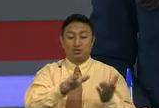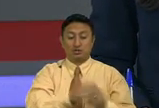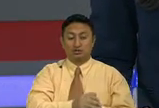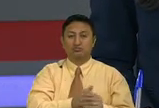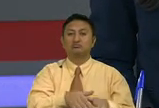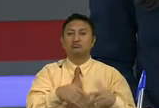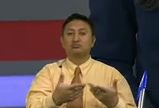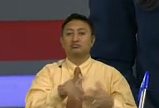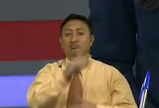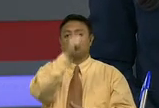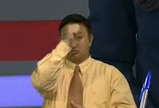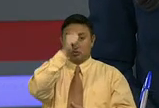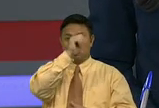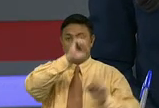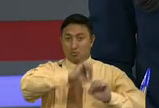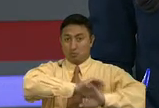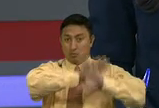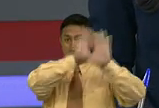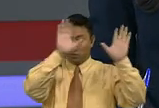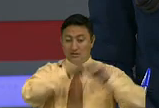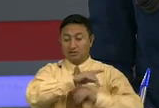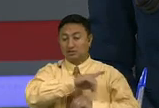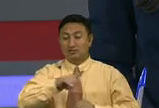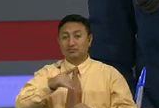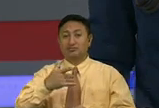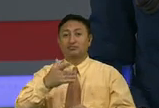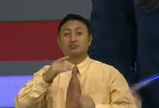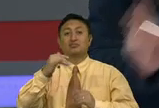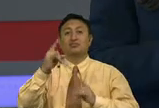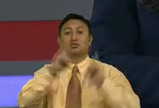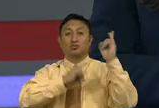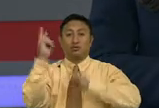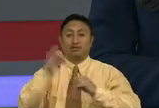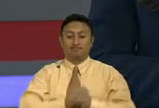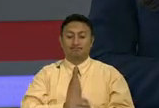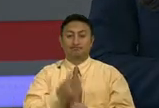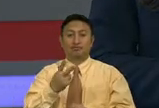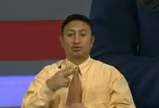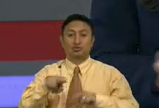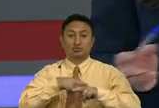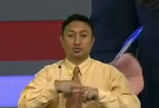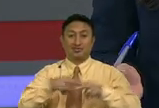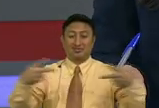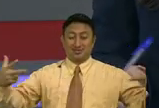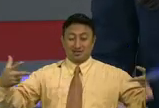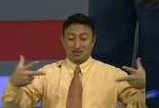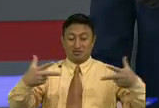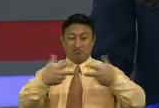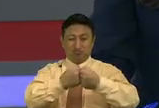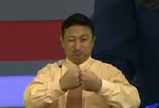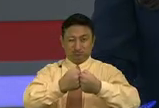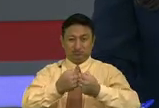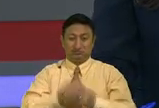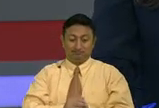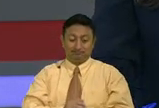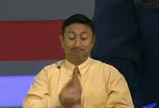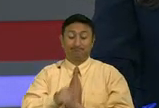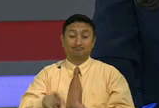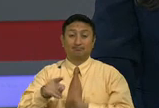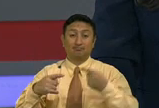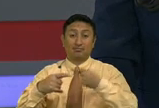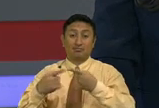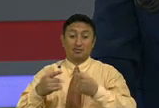la mañana del domingo en la vía Les Pondilos, en la provincia de Santa Elena. Dos taxis colisionaron frontalmente y se presume que uno de los vehículos